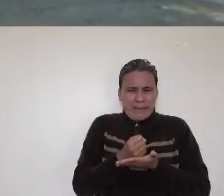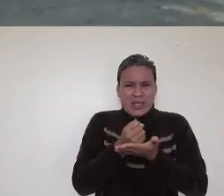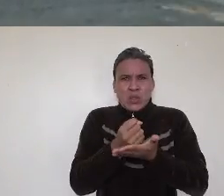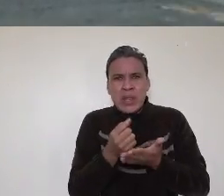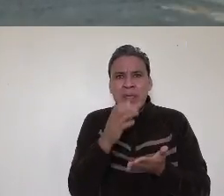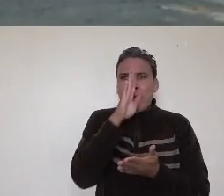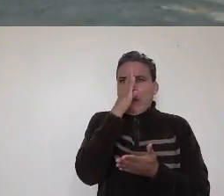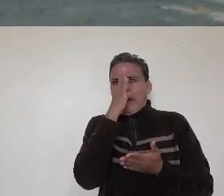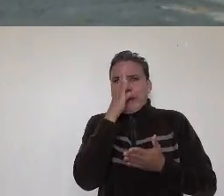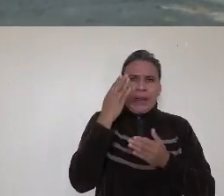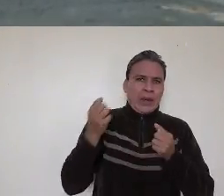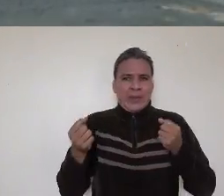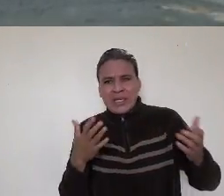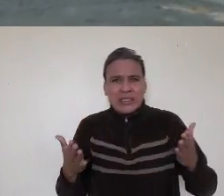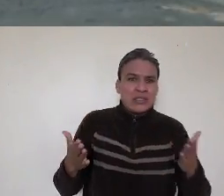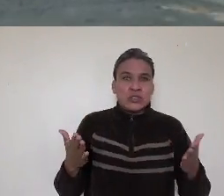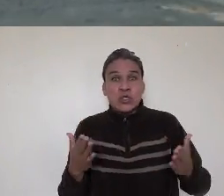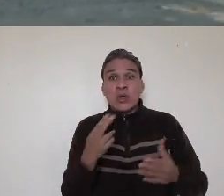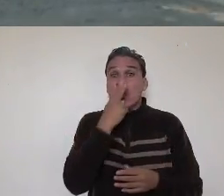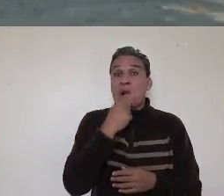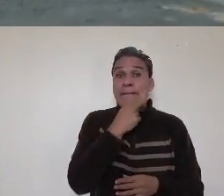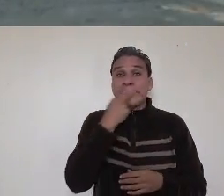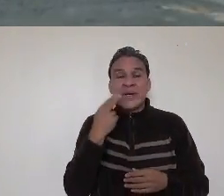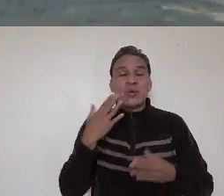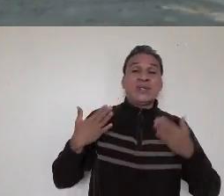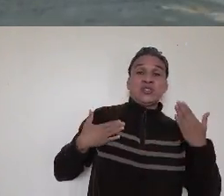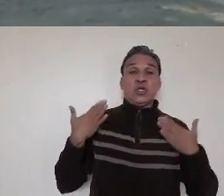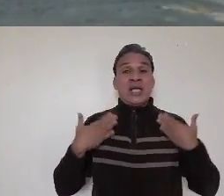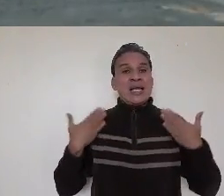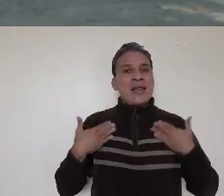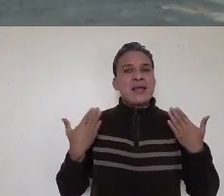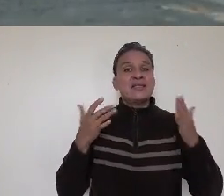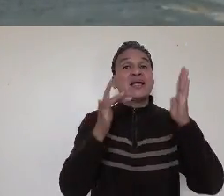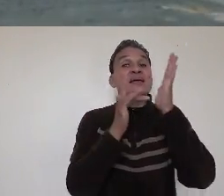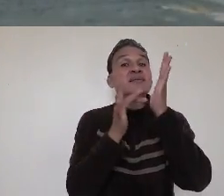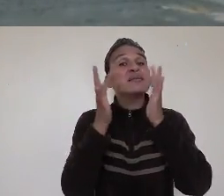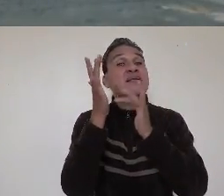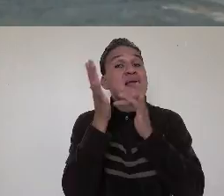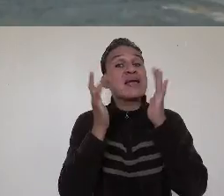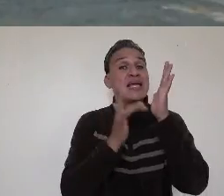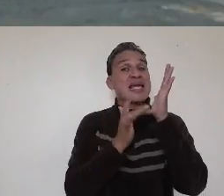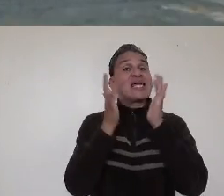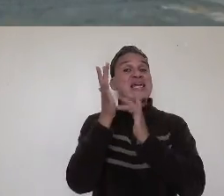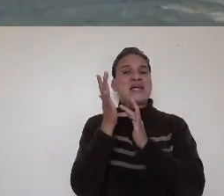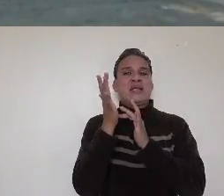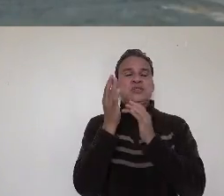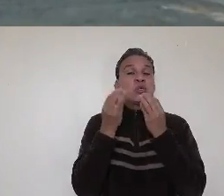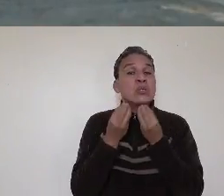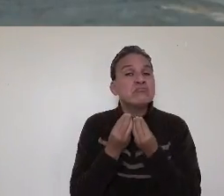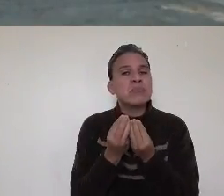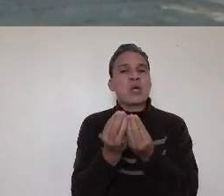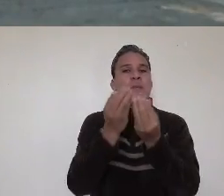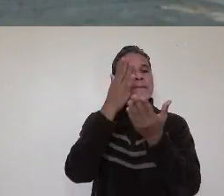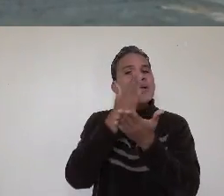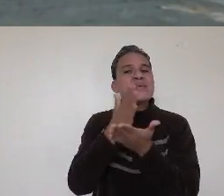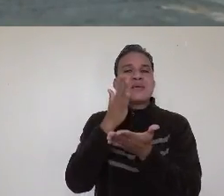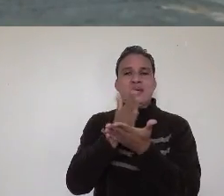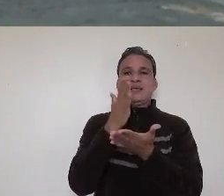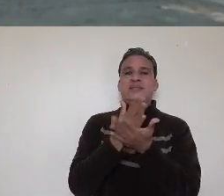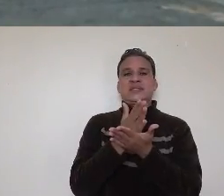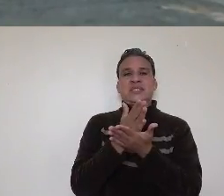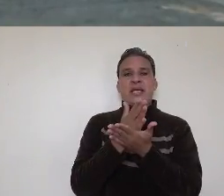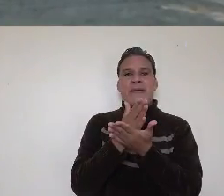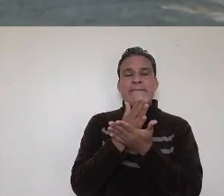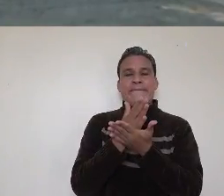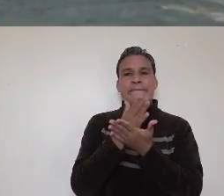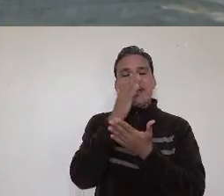tribulaciones y de la alegría, es Cristo. San Pablo vuelve a decirnos eso. Y entonces esto, unido